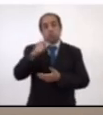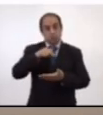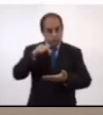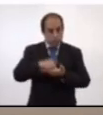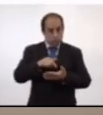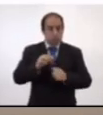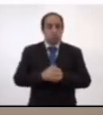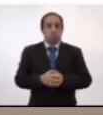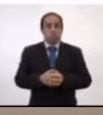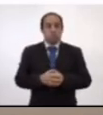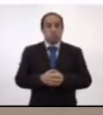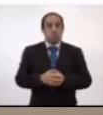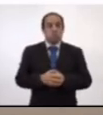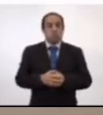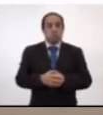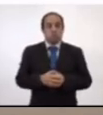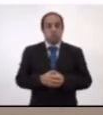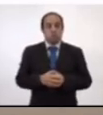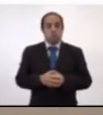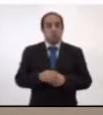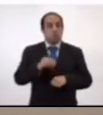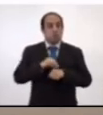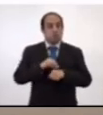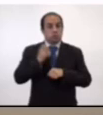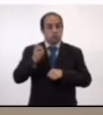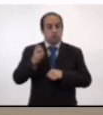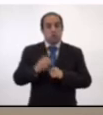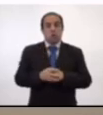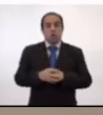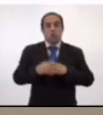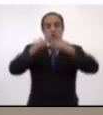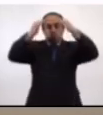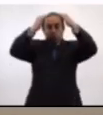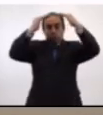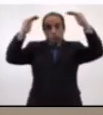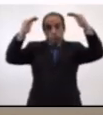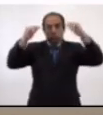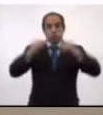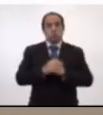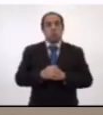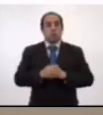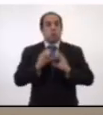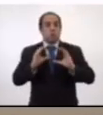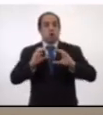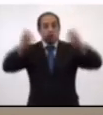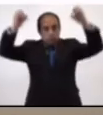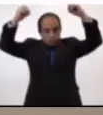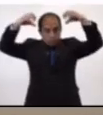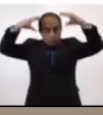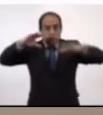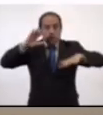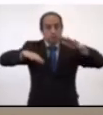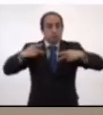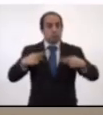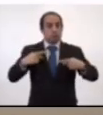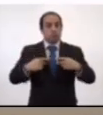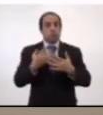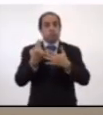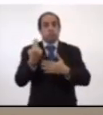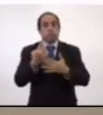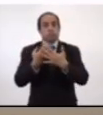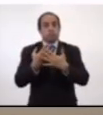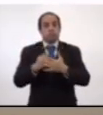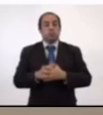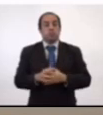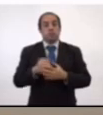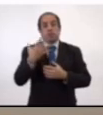lugares. Se pusieron estos techos justamente por las lluvias. Sabemos que las personas a veces tienen que esperar, aunque sea los